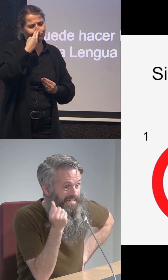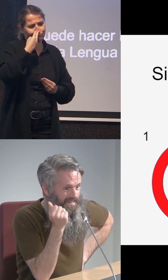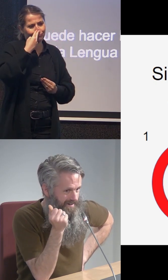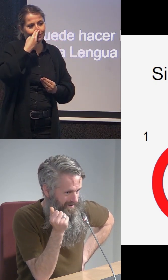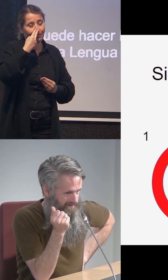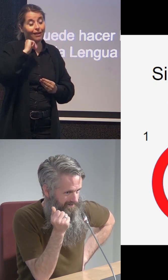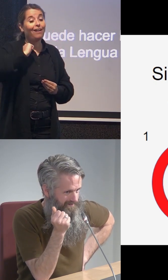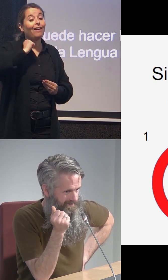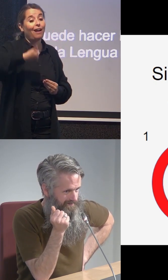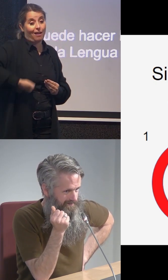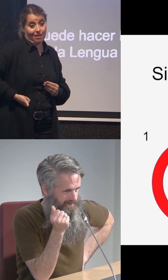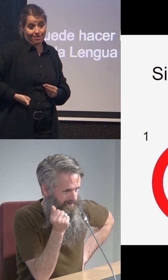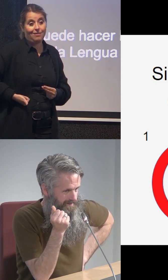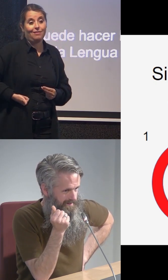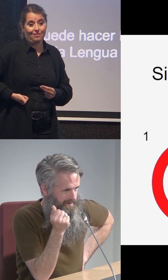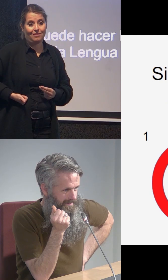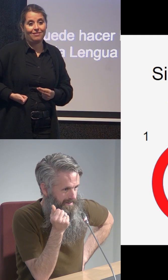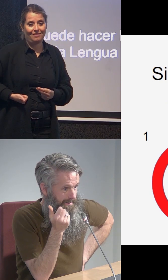tan rica